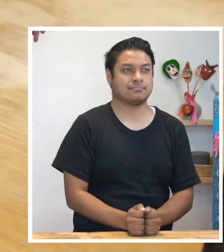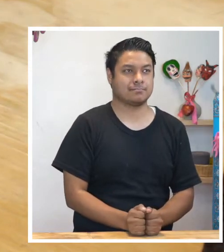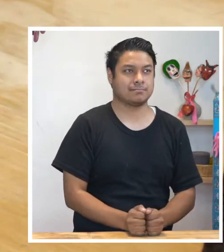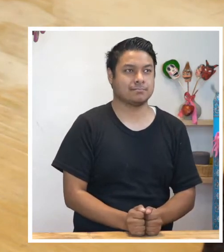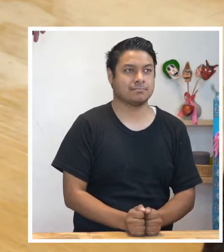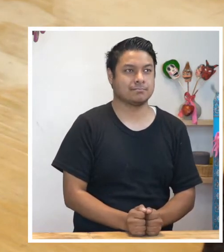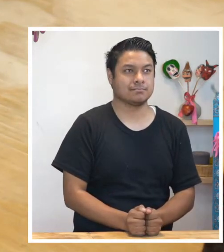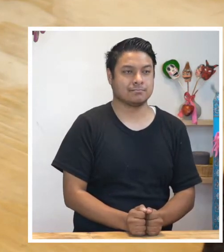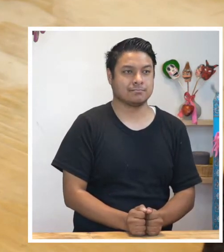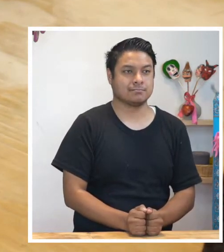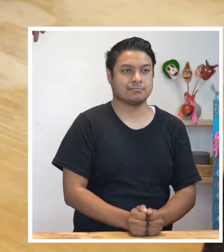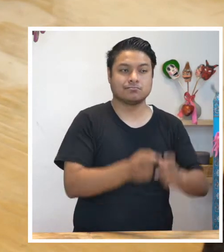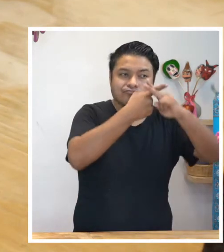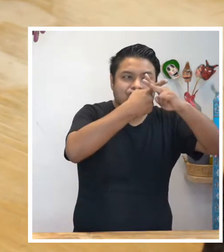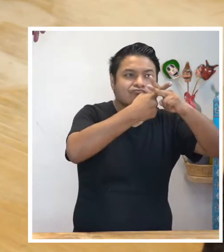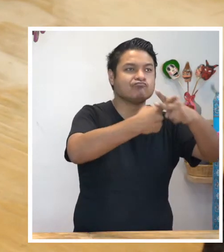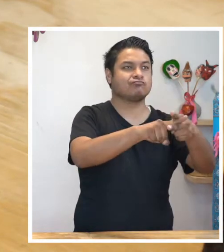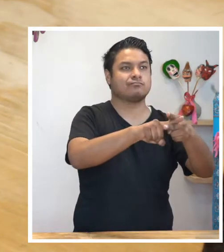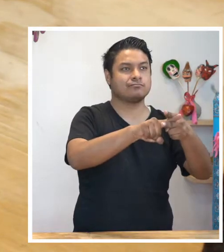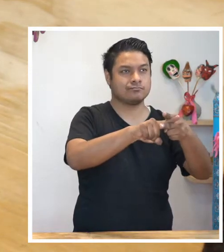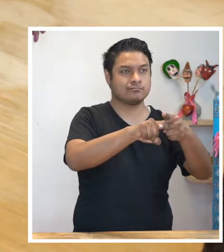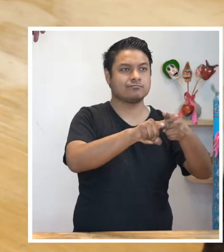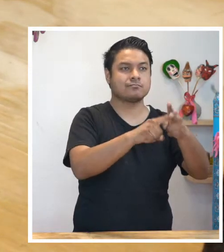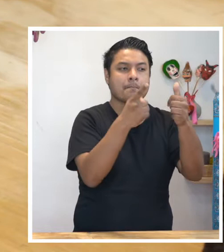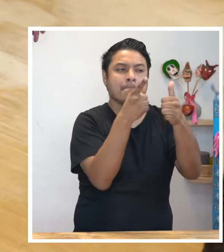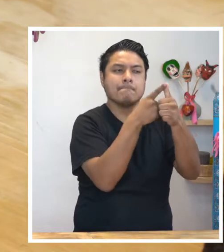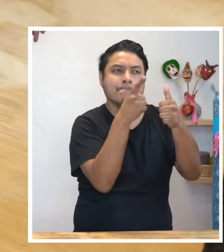marcando nuestro molde en el cartón